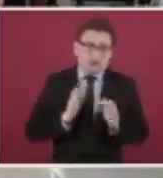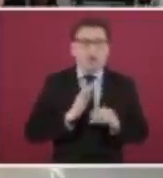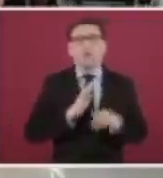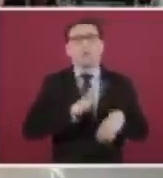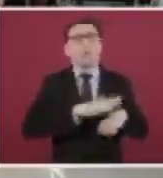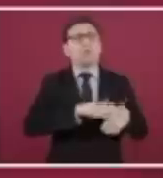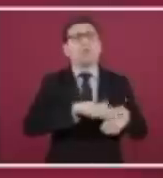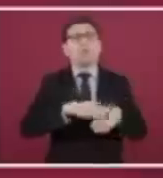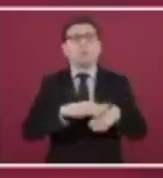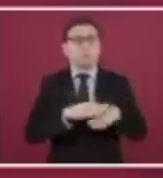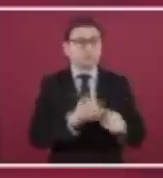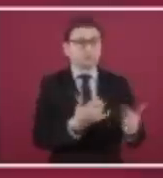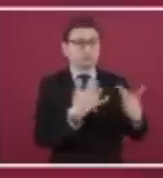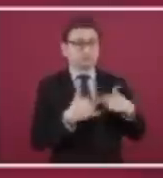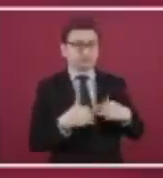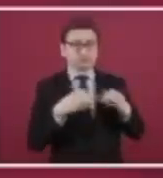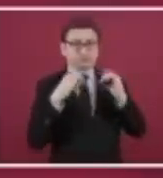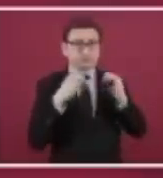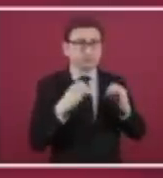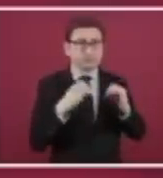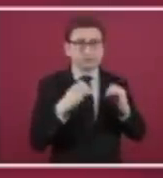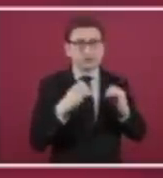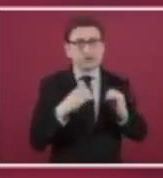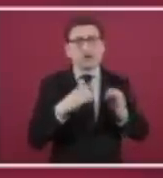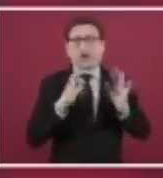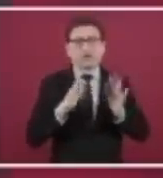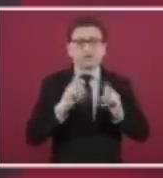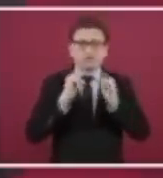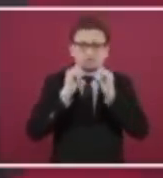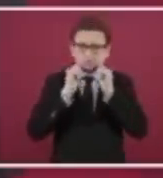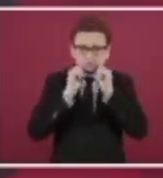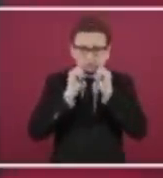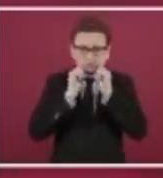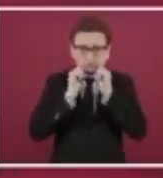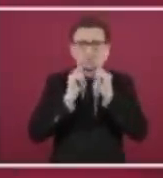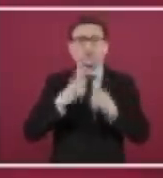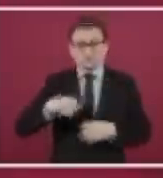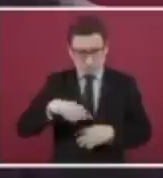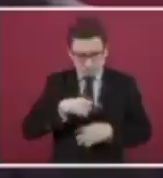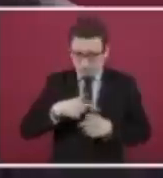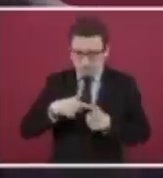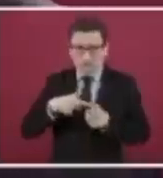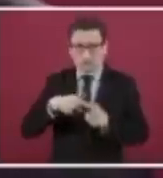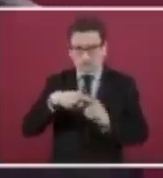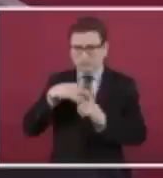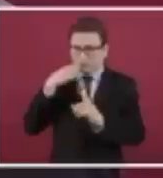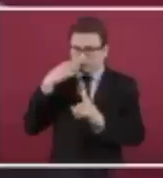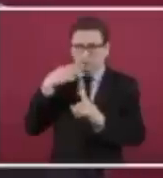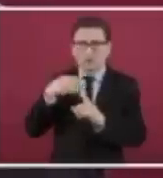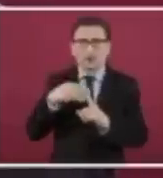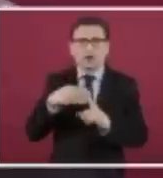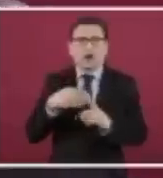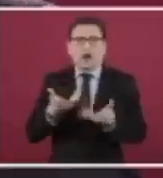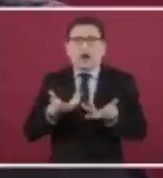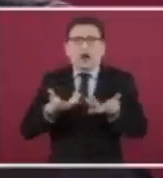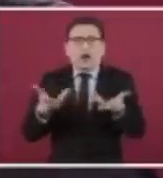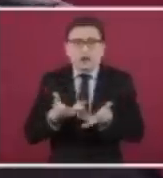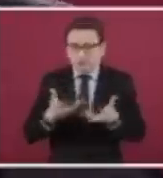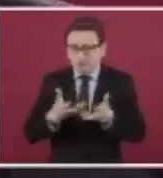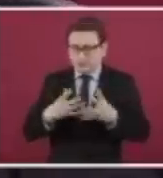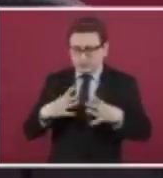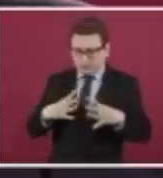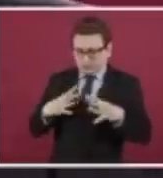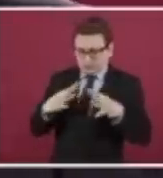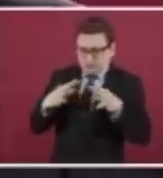convocatoria, pues entonces no descartamos la creación de un organismo del Estado